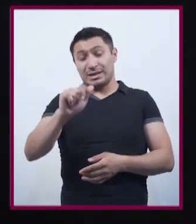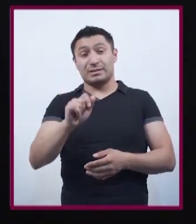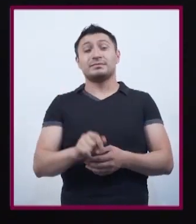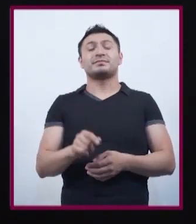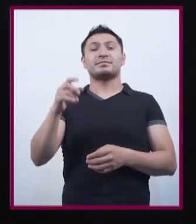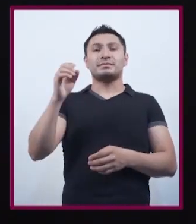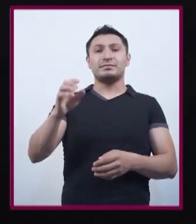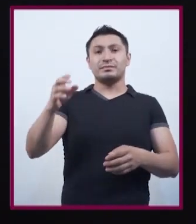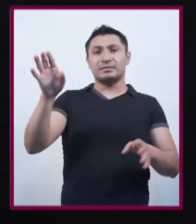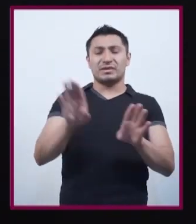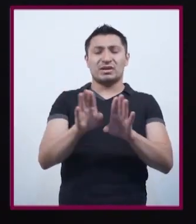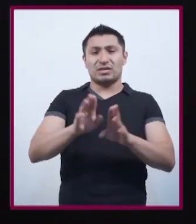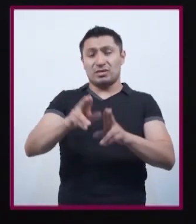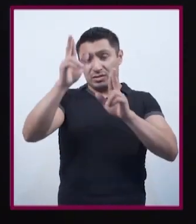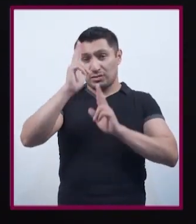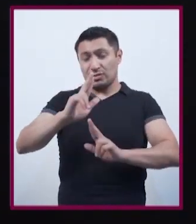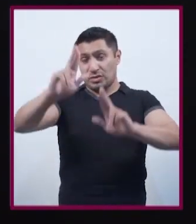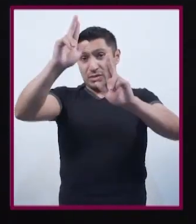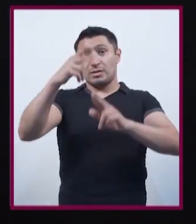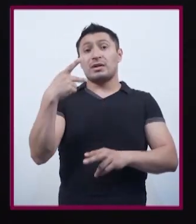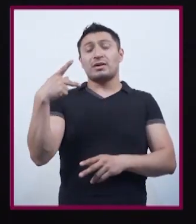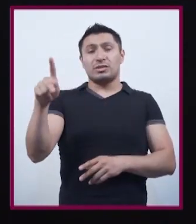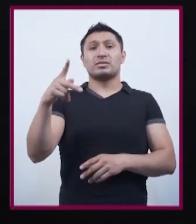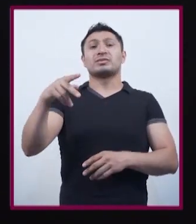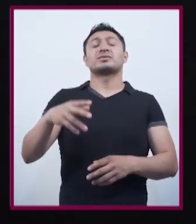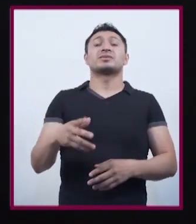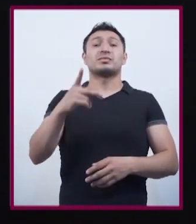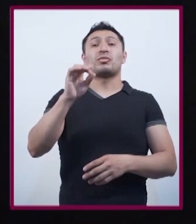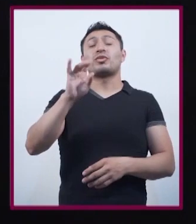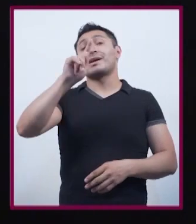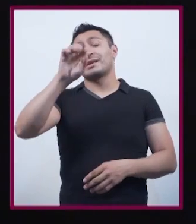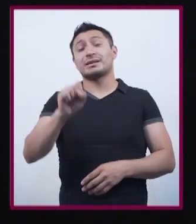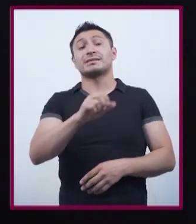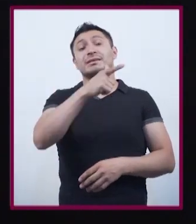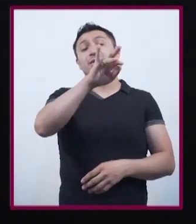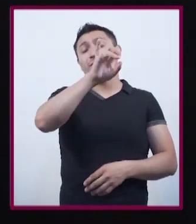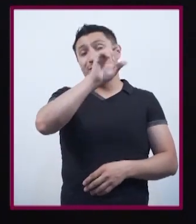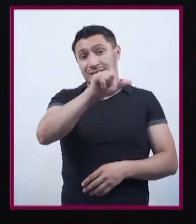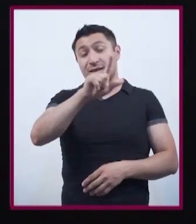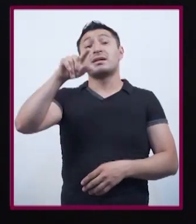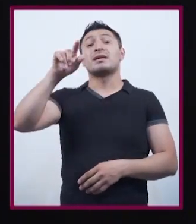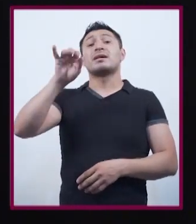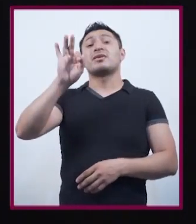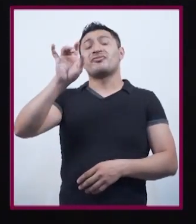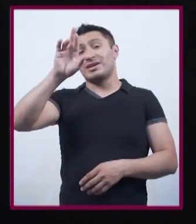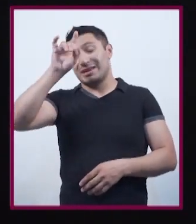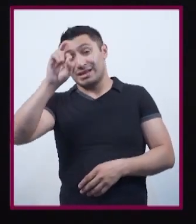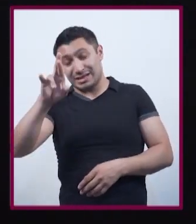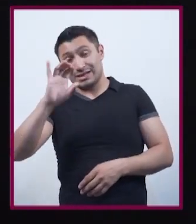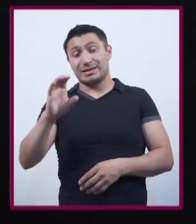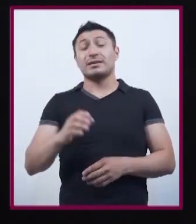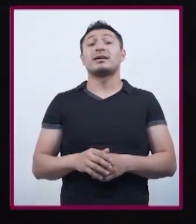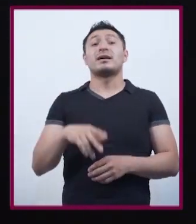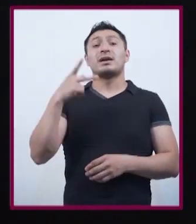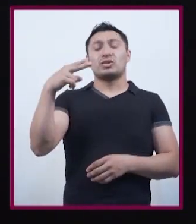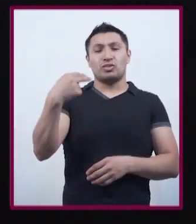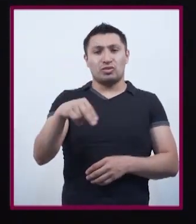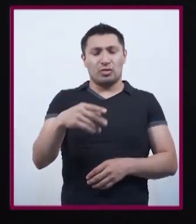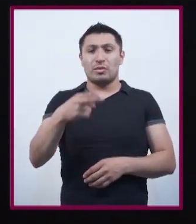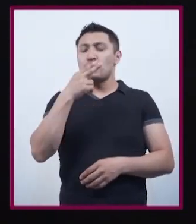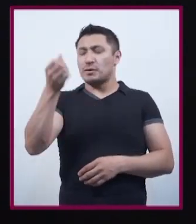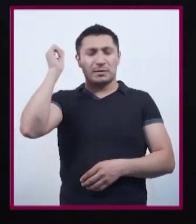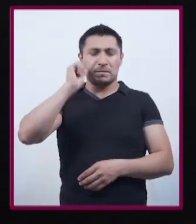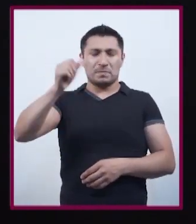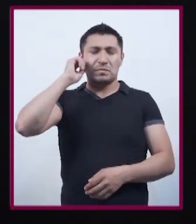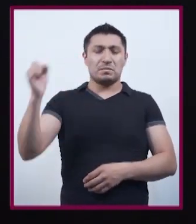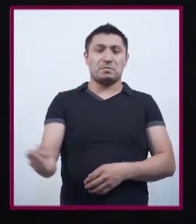por artistas chilenos. Este libro lo firmó ya como Gabriela Mistral, seudónimo que adoptó en homenaje a sus dos poetas